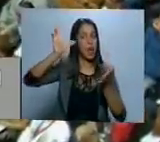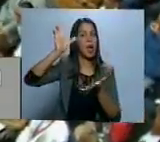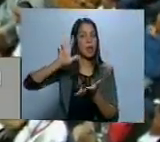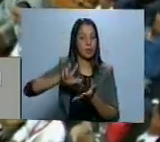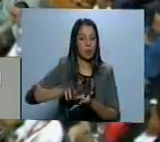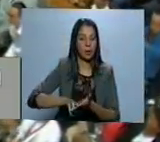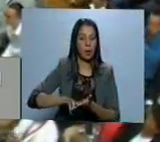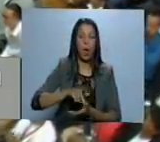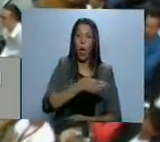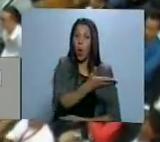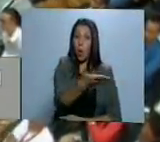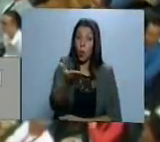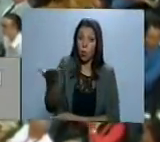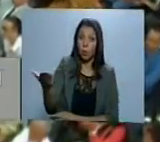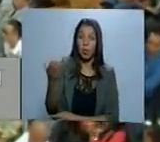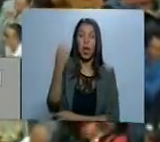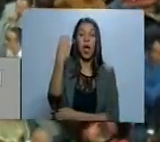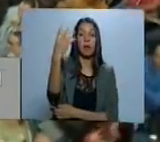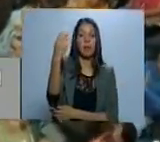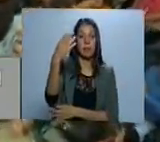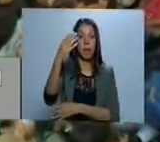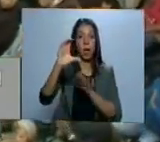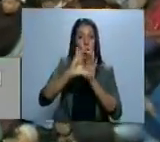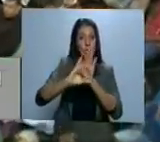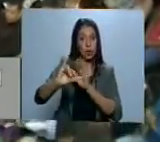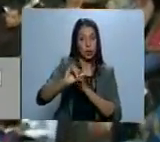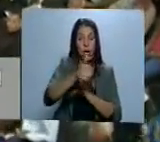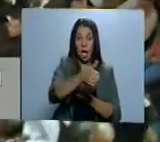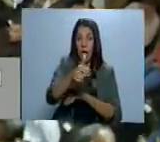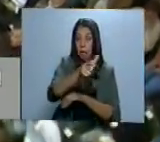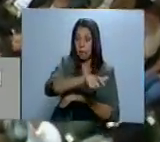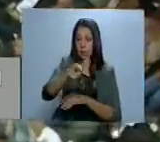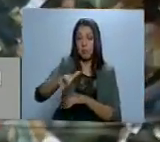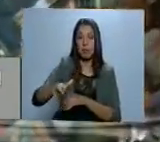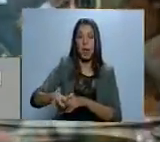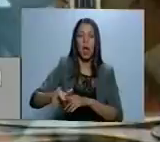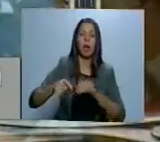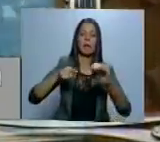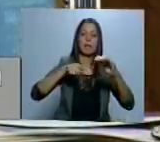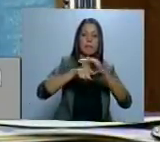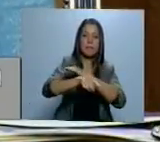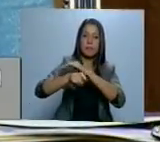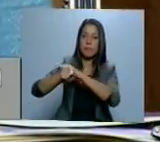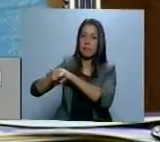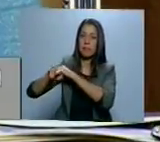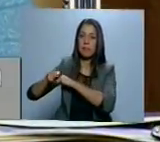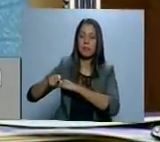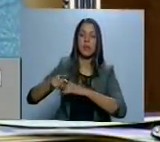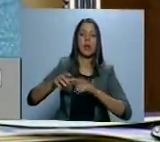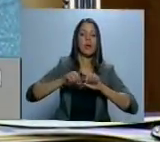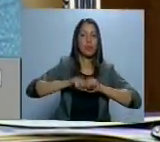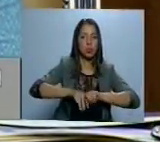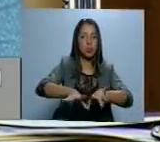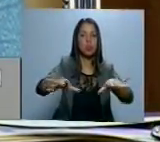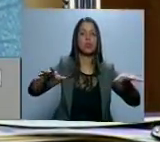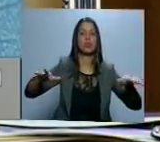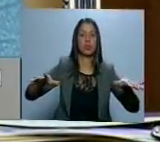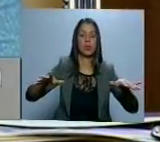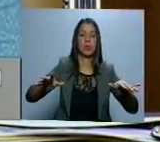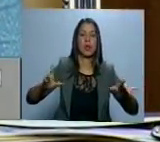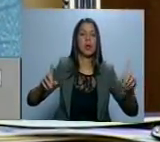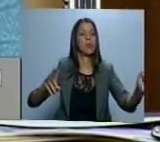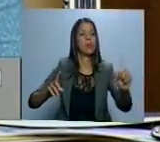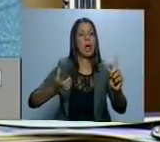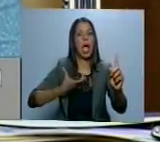ustedes, constituyentes, potestados y facultados, para desplegarse por todo el territorio nacional y tomar juramento a